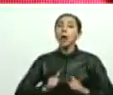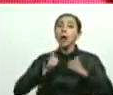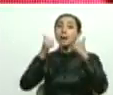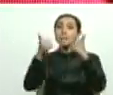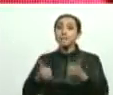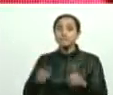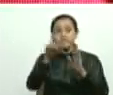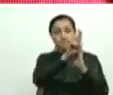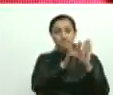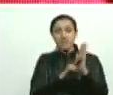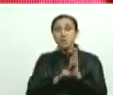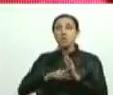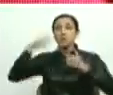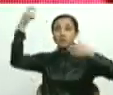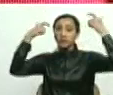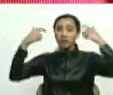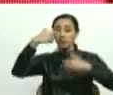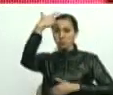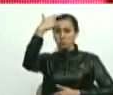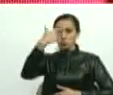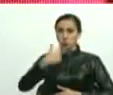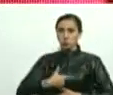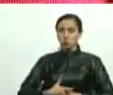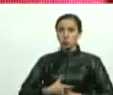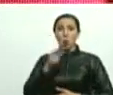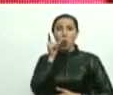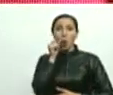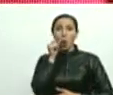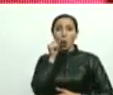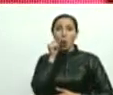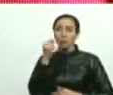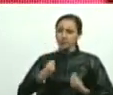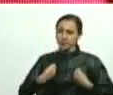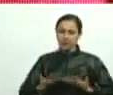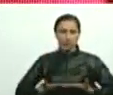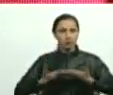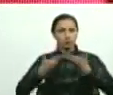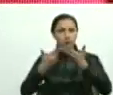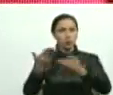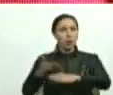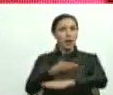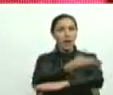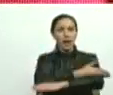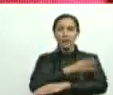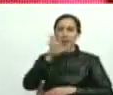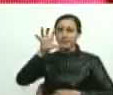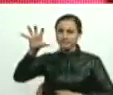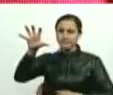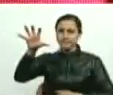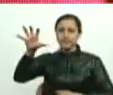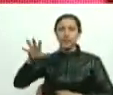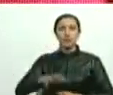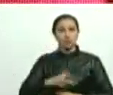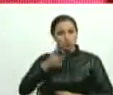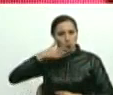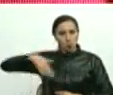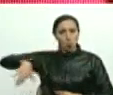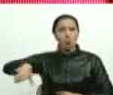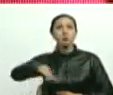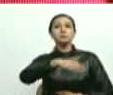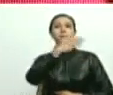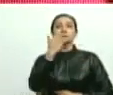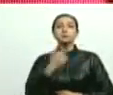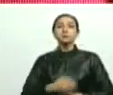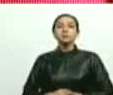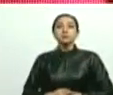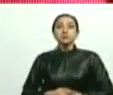de ser chavista, al hombre que fue capaz de entregar su vida por un país, por una patria, por un pueblo.